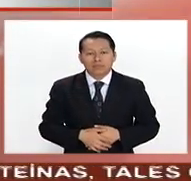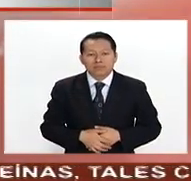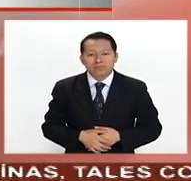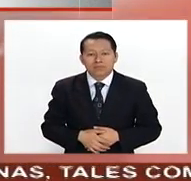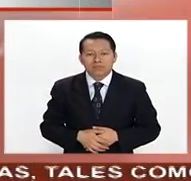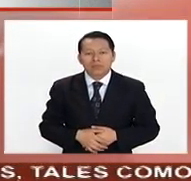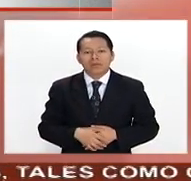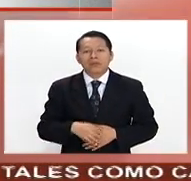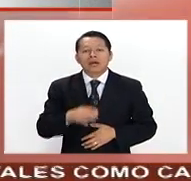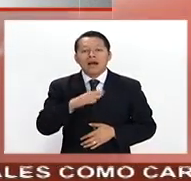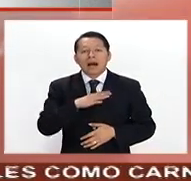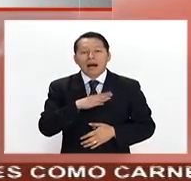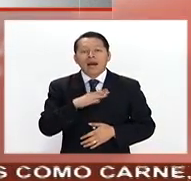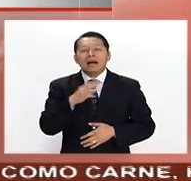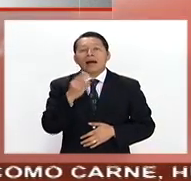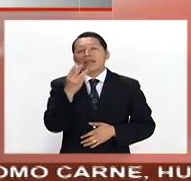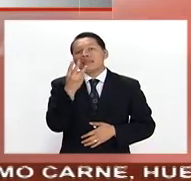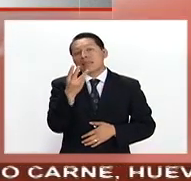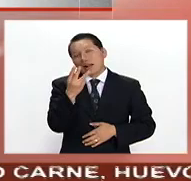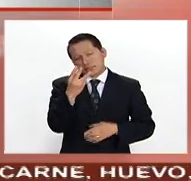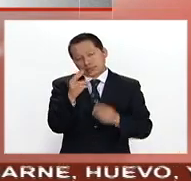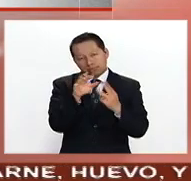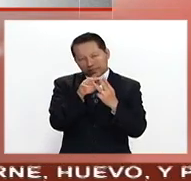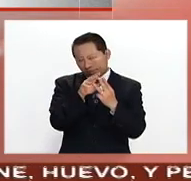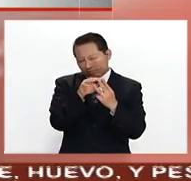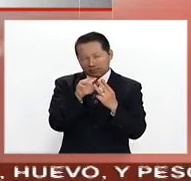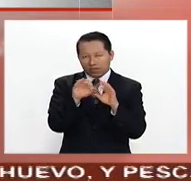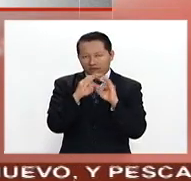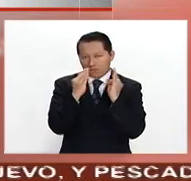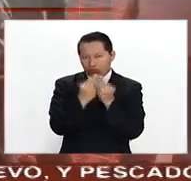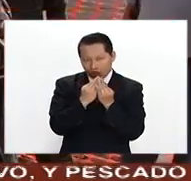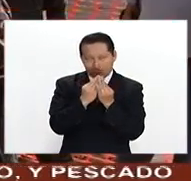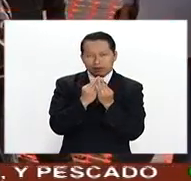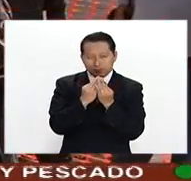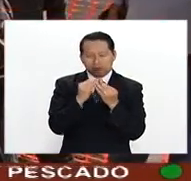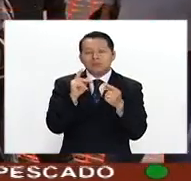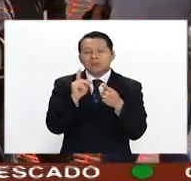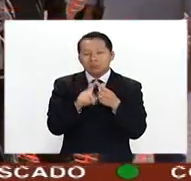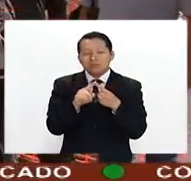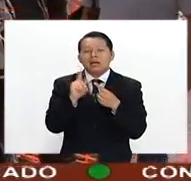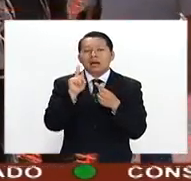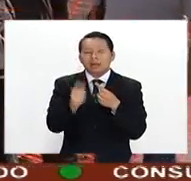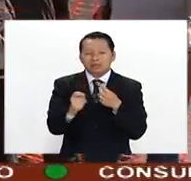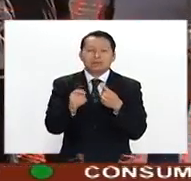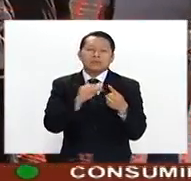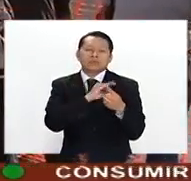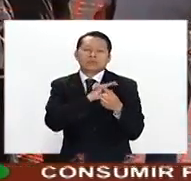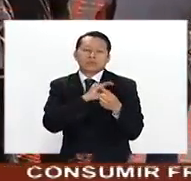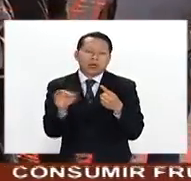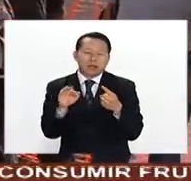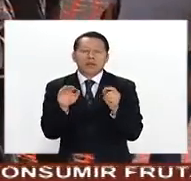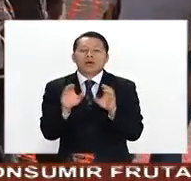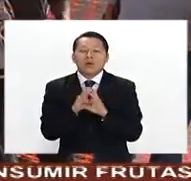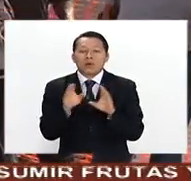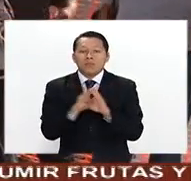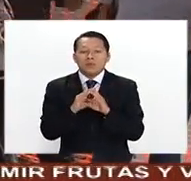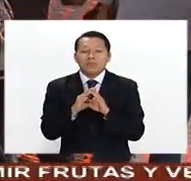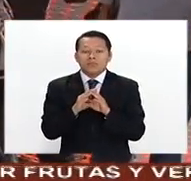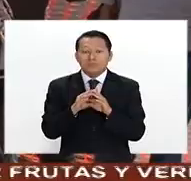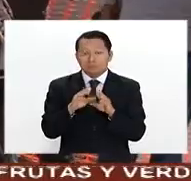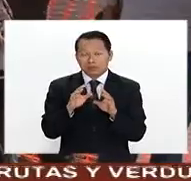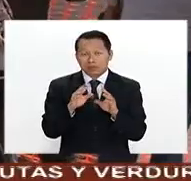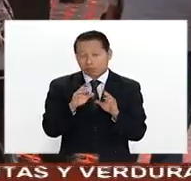contamos con tres modalidades, por decirlo de algún modo, de intercambio. La primera de ellas es acreditar parte de su plan